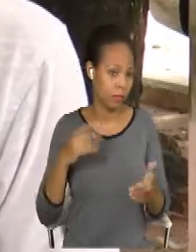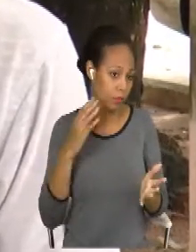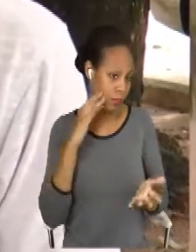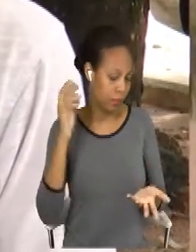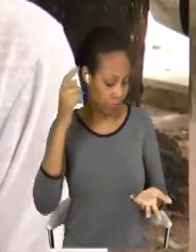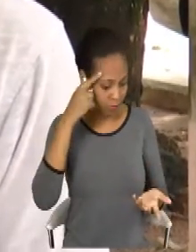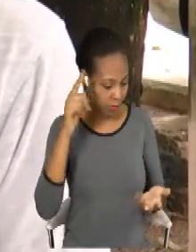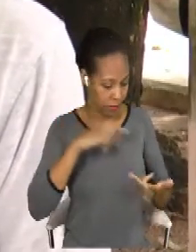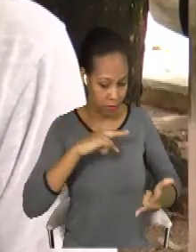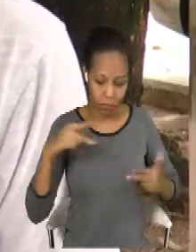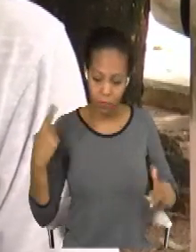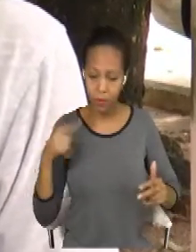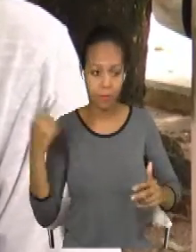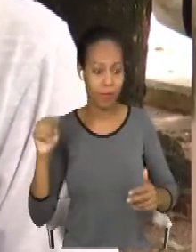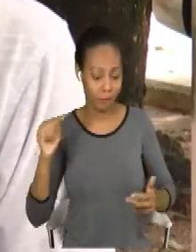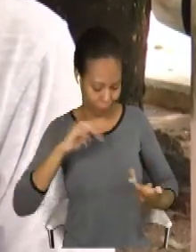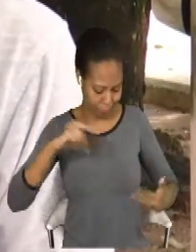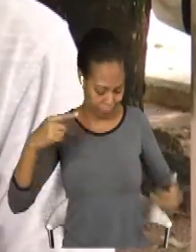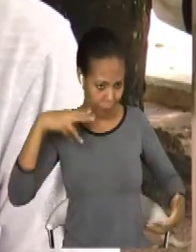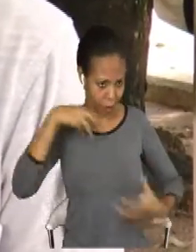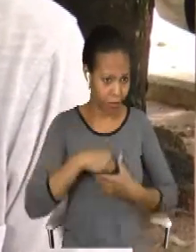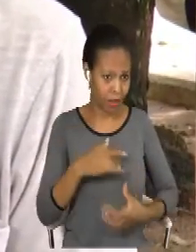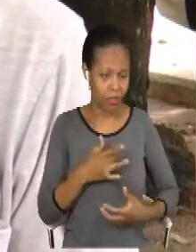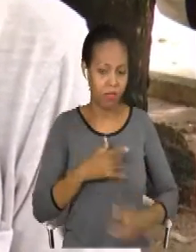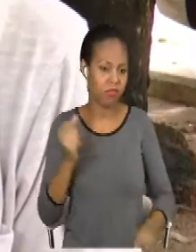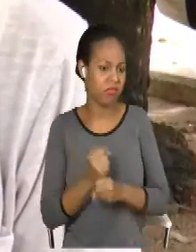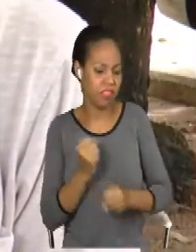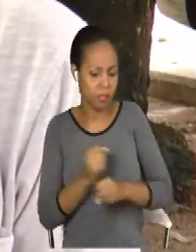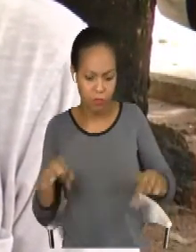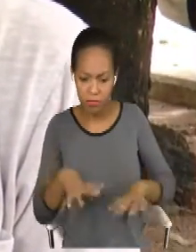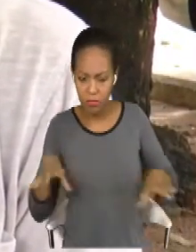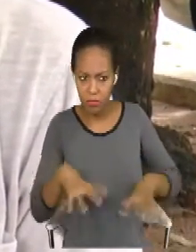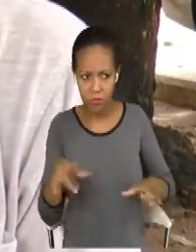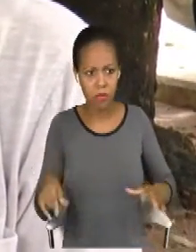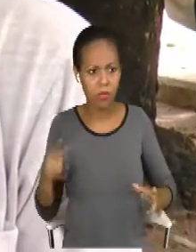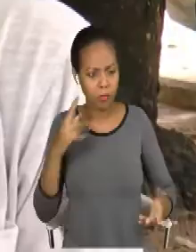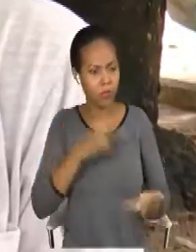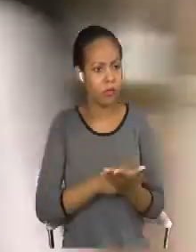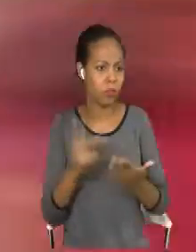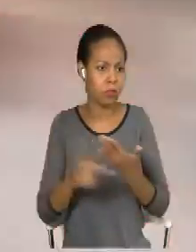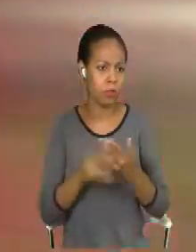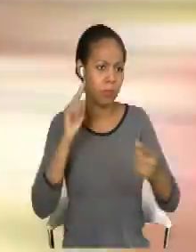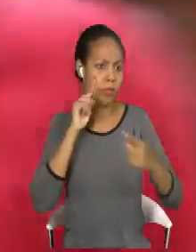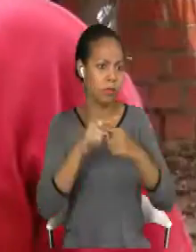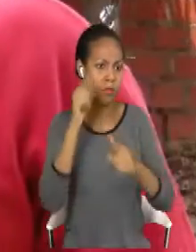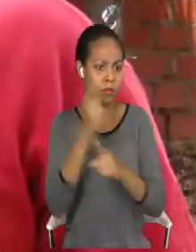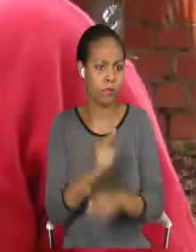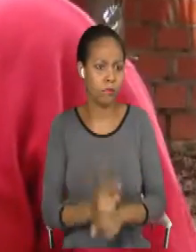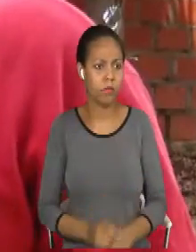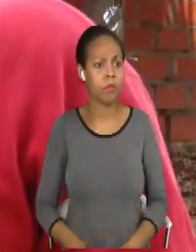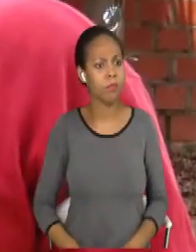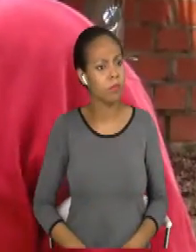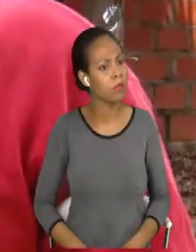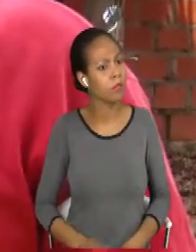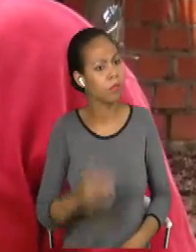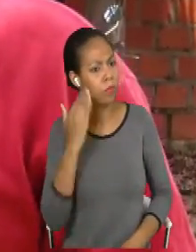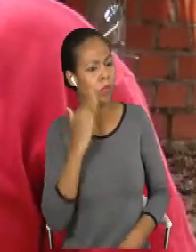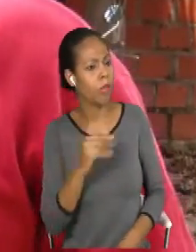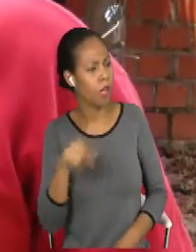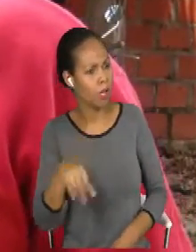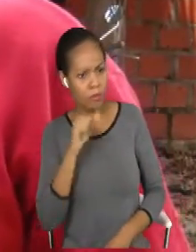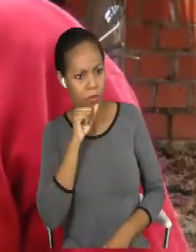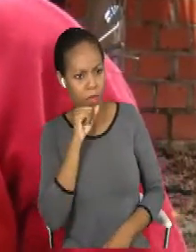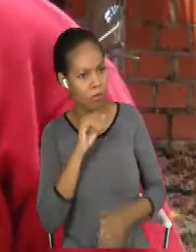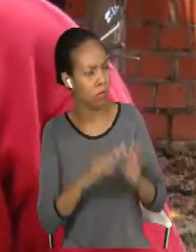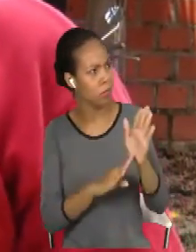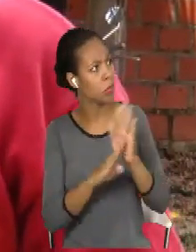el de trabajar y sacar adelante todos sus proyectos y todas sus metas, mejor dicho. La mujer barranqueña es una mujer muy